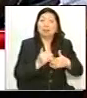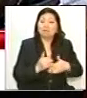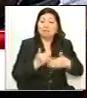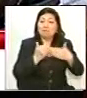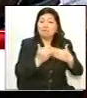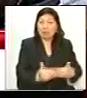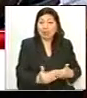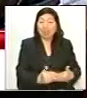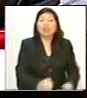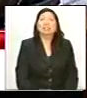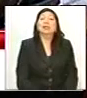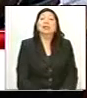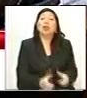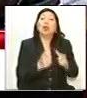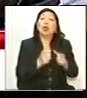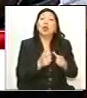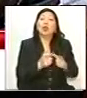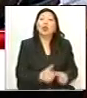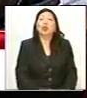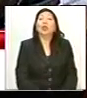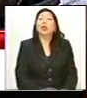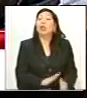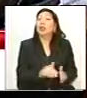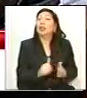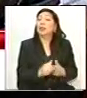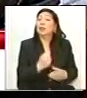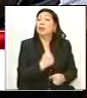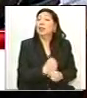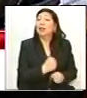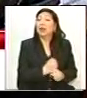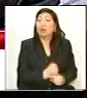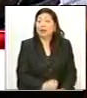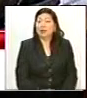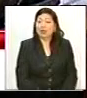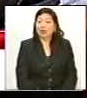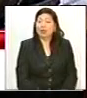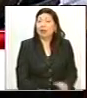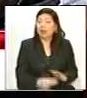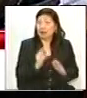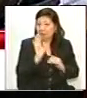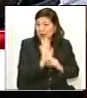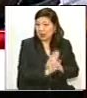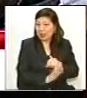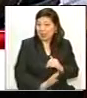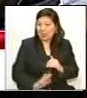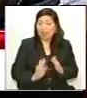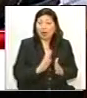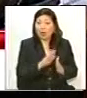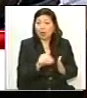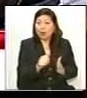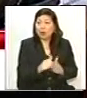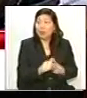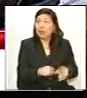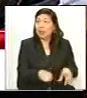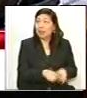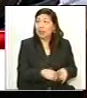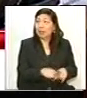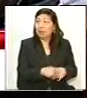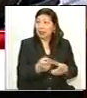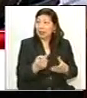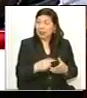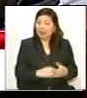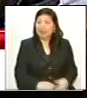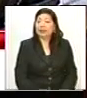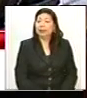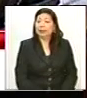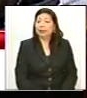entre otros, el modelo de control concurrente a todas las obras, ¿no?, a nivel nacional, y por otro lado también a las intervenciones de